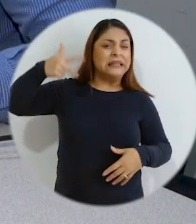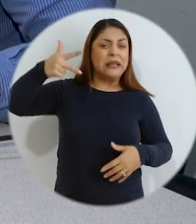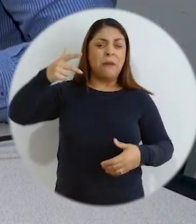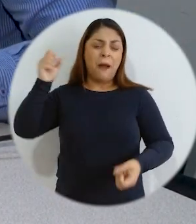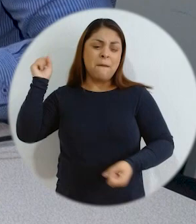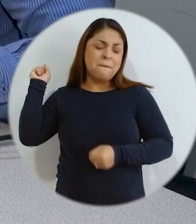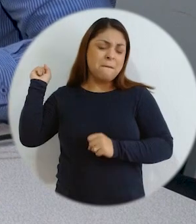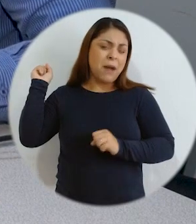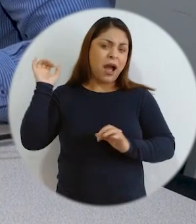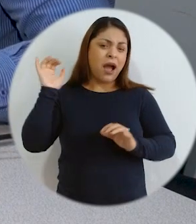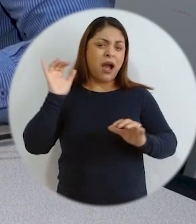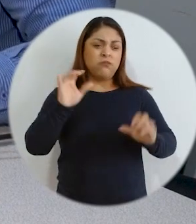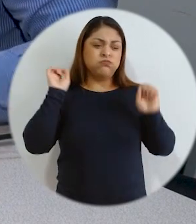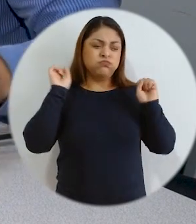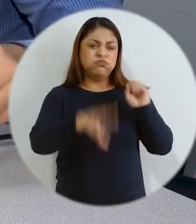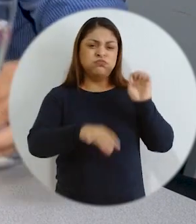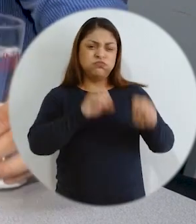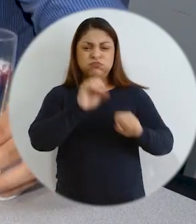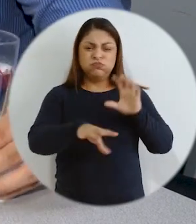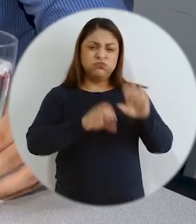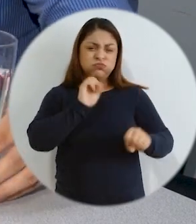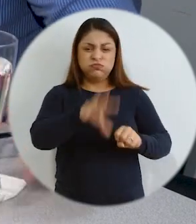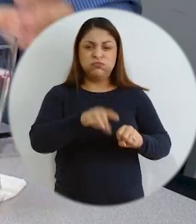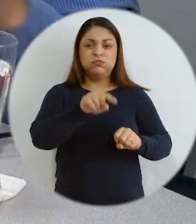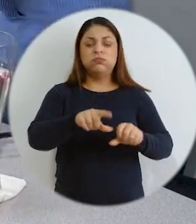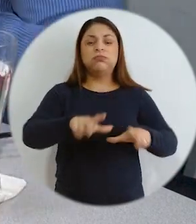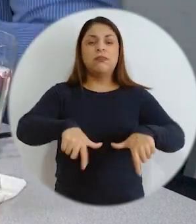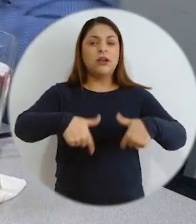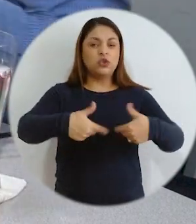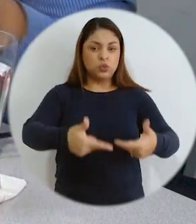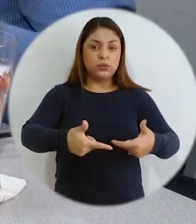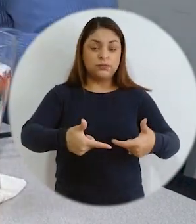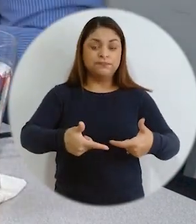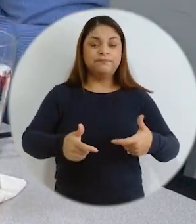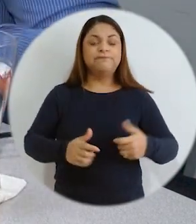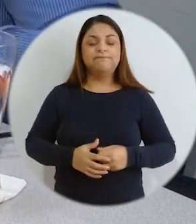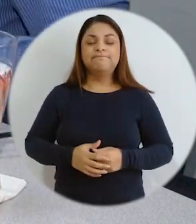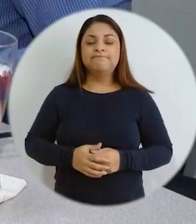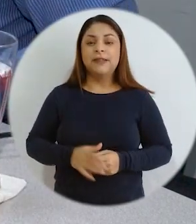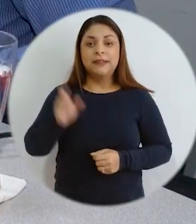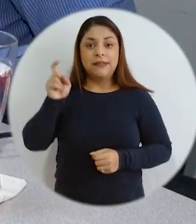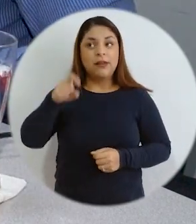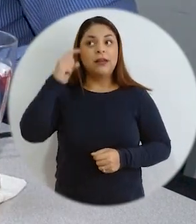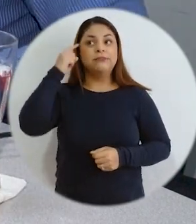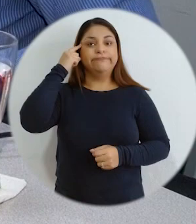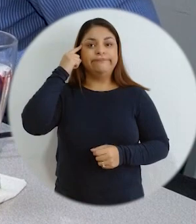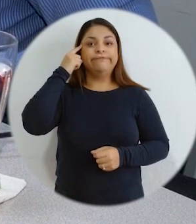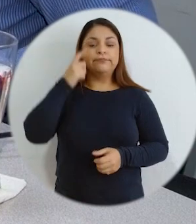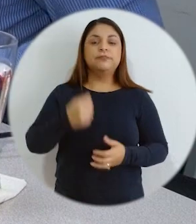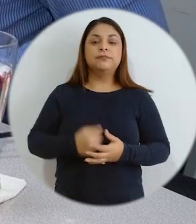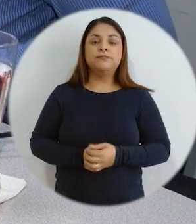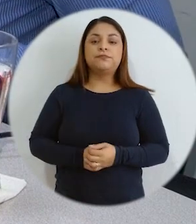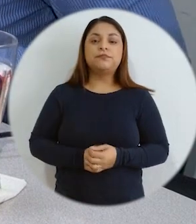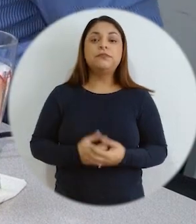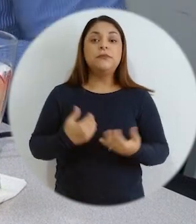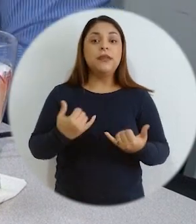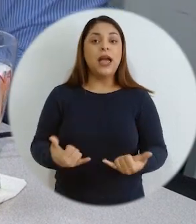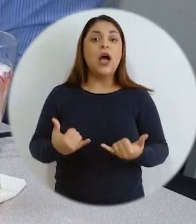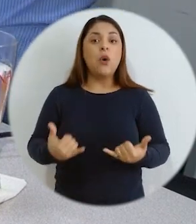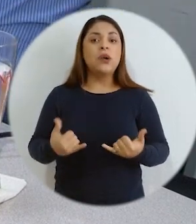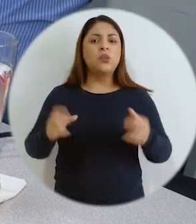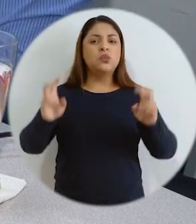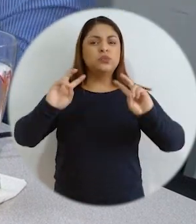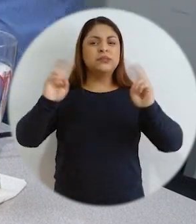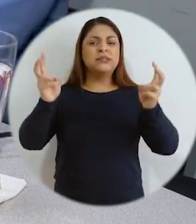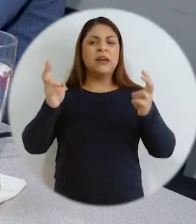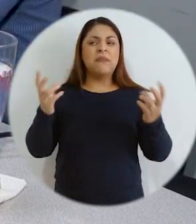justamente de tomar acciones. Y bueno, haciendo este balance sobre la importancia que tiene justamente la preservación de los océanos, nos lleva a